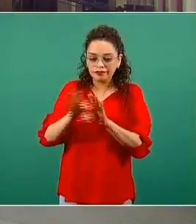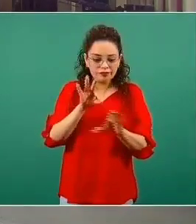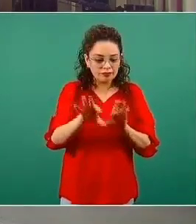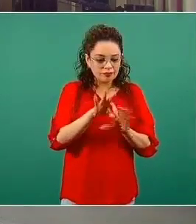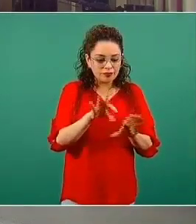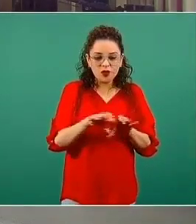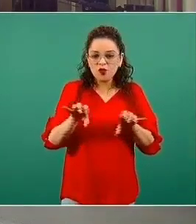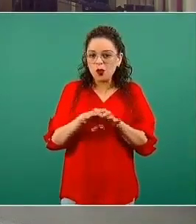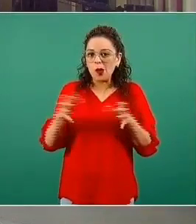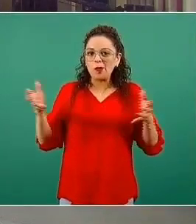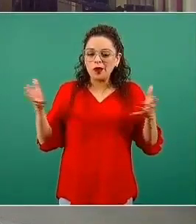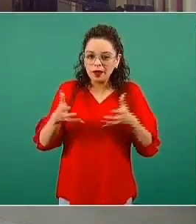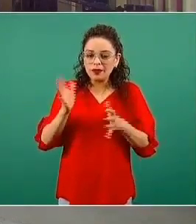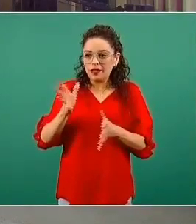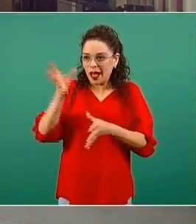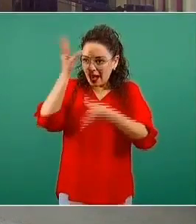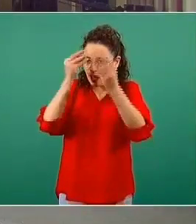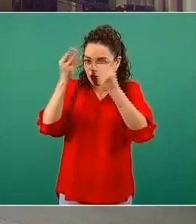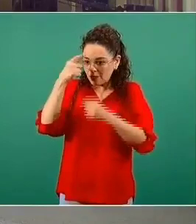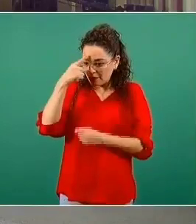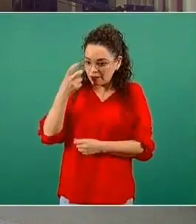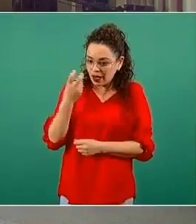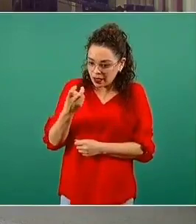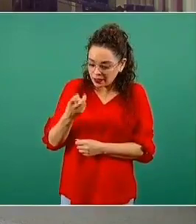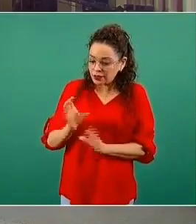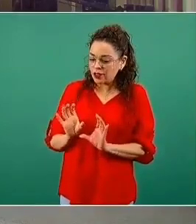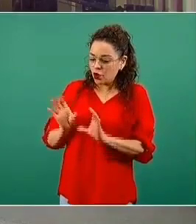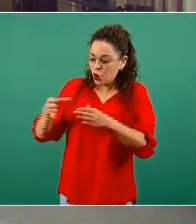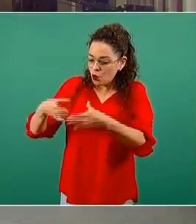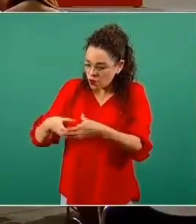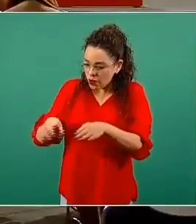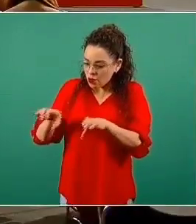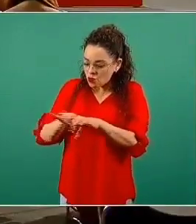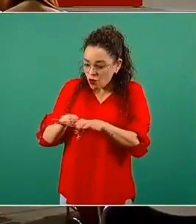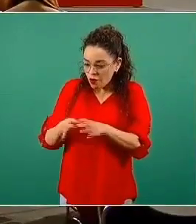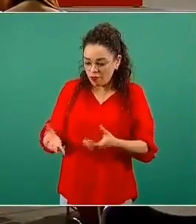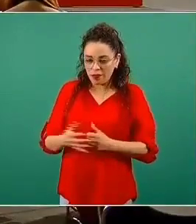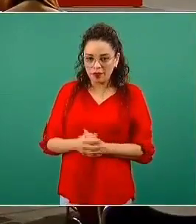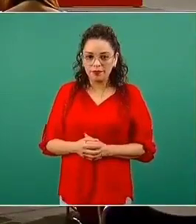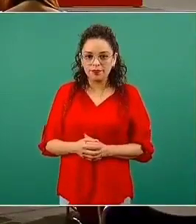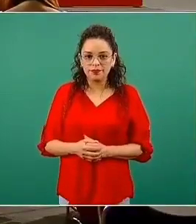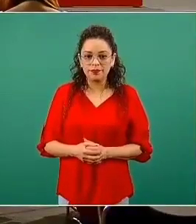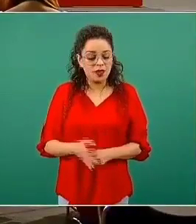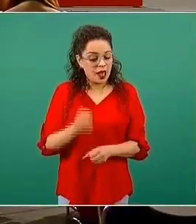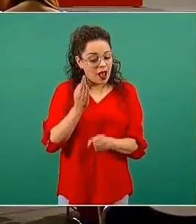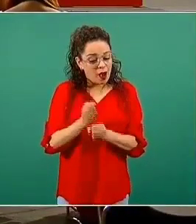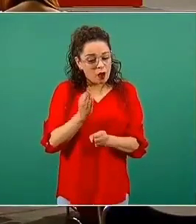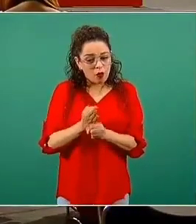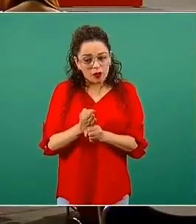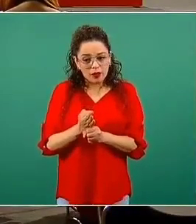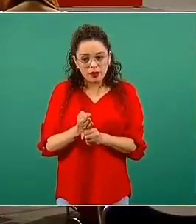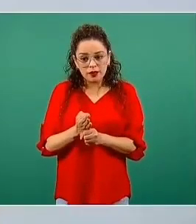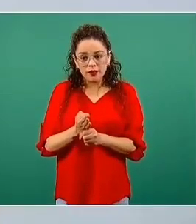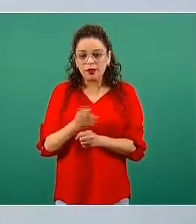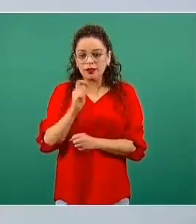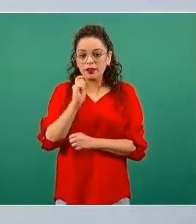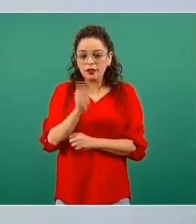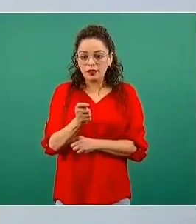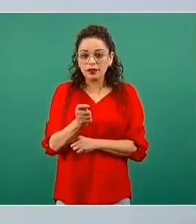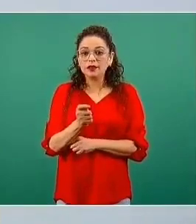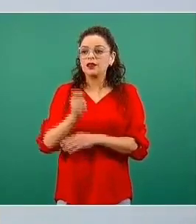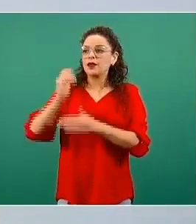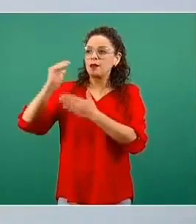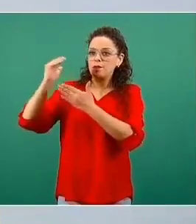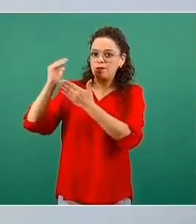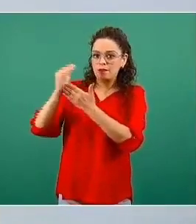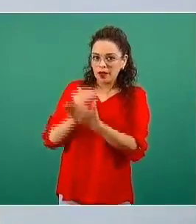mejores prácticas de estas acciones en comunidad. Y justo ahora, en este momento en el que estamos, donde hay una baja carga